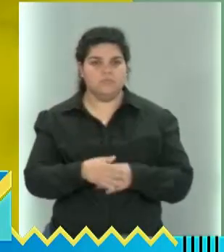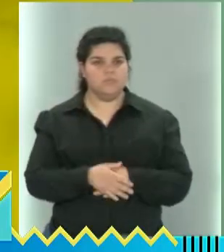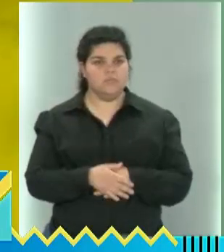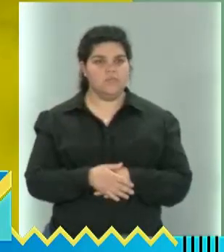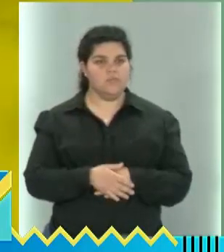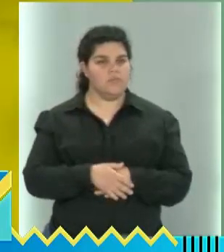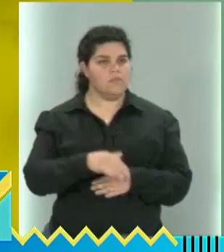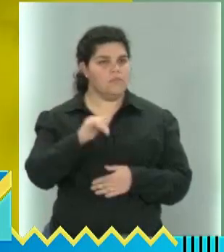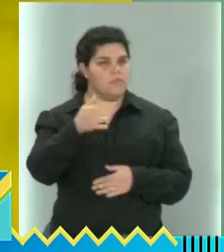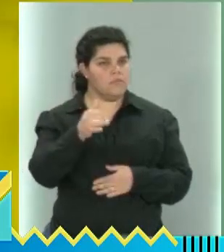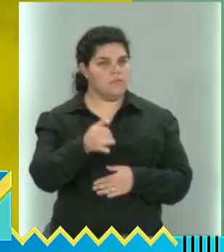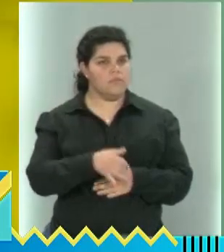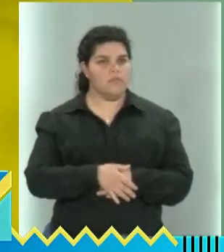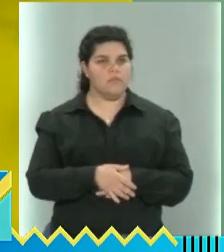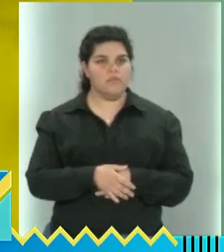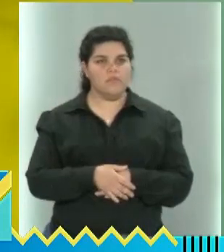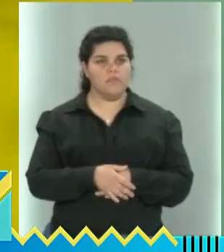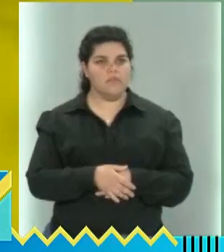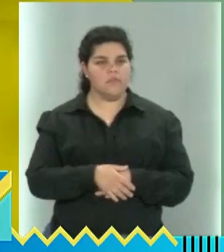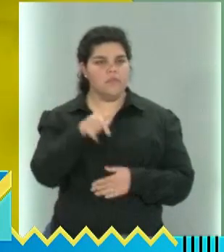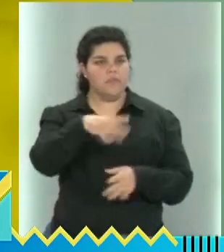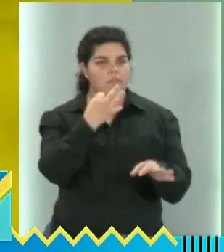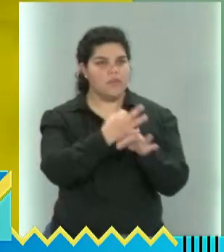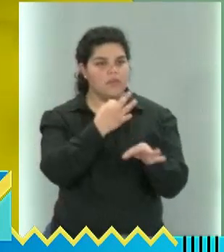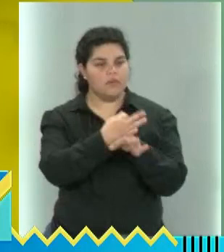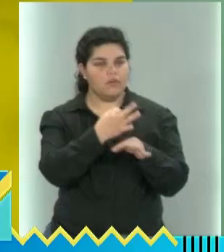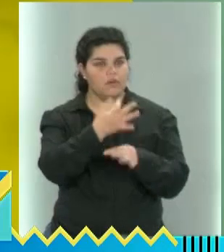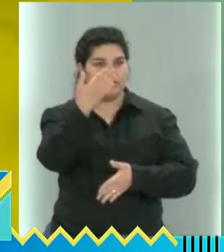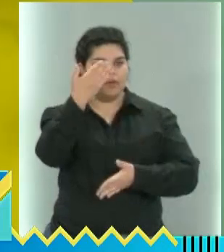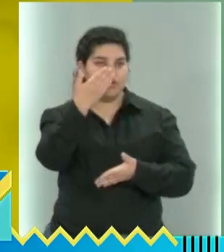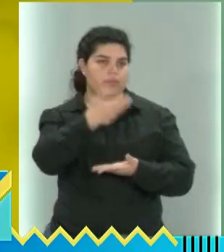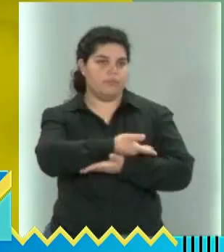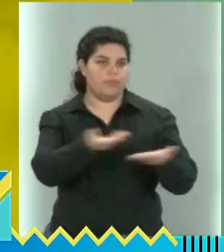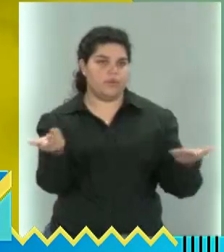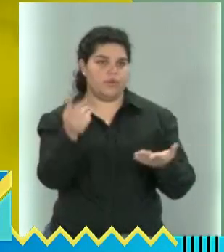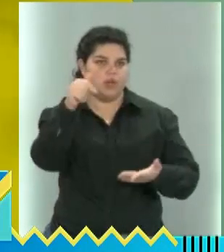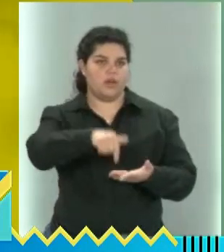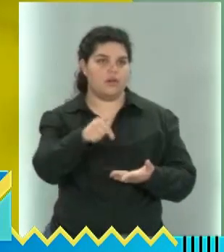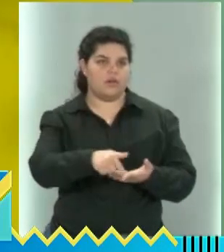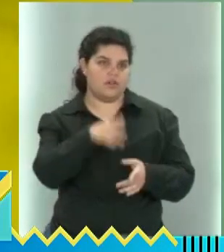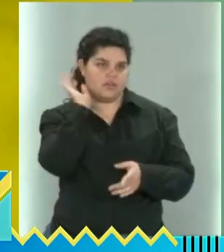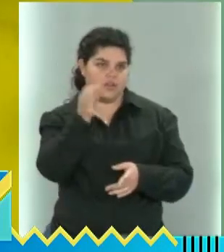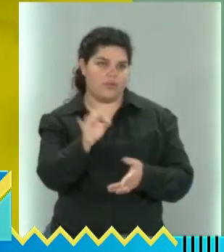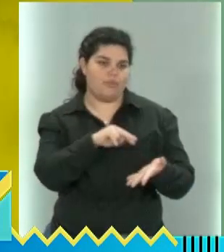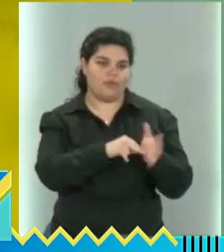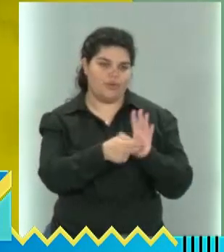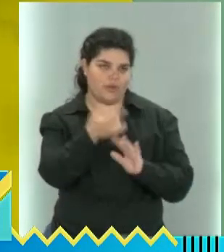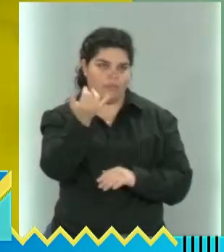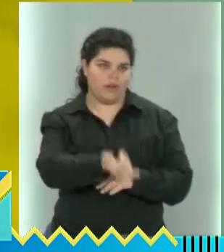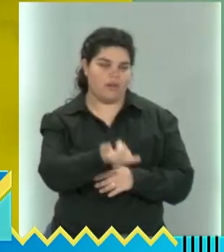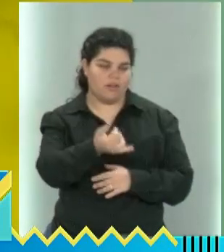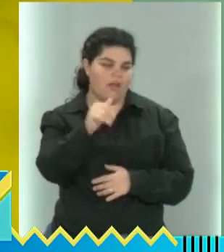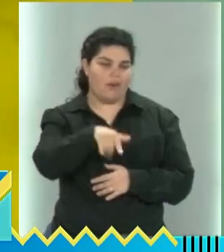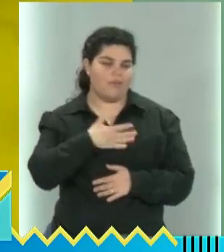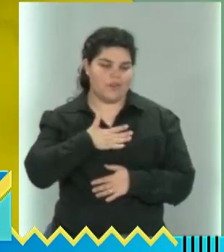la radiografía que podemos hacer de la educación pública hoy, en parte estamos sufriendo esas consecuencias en estos momentos.